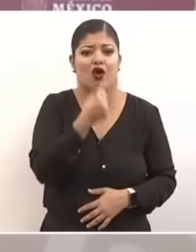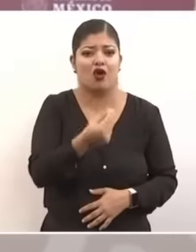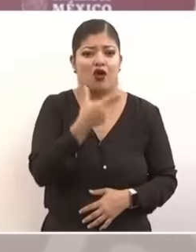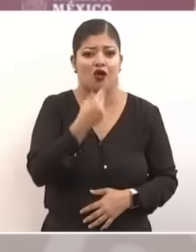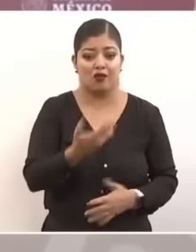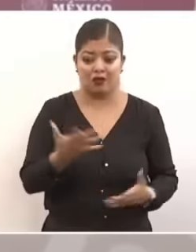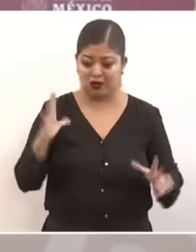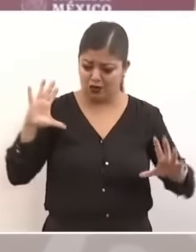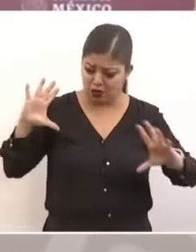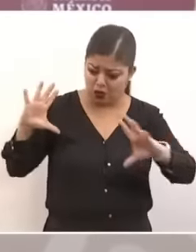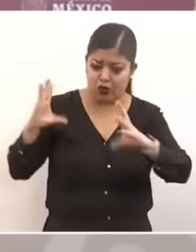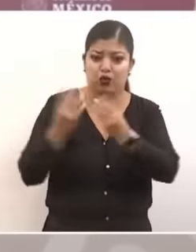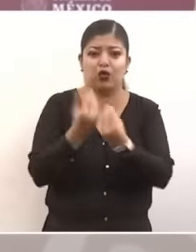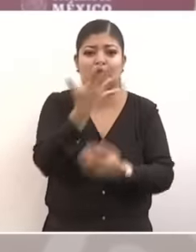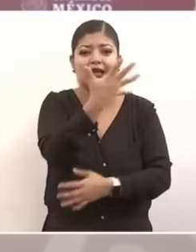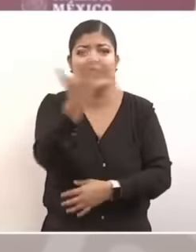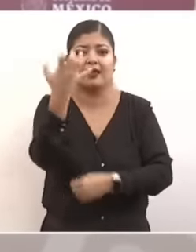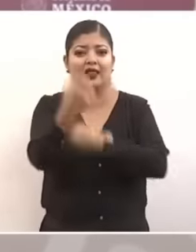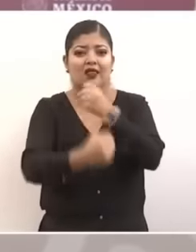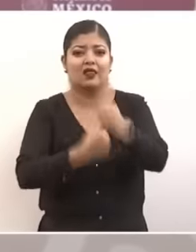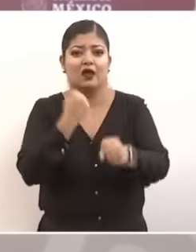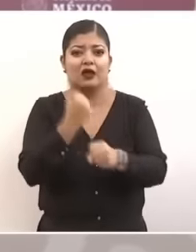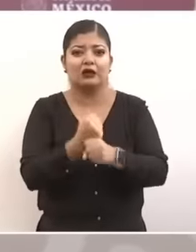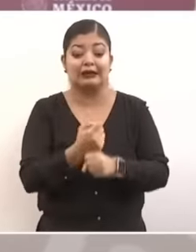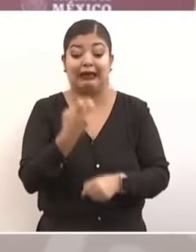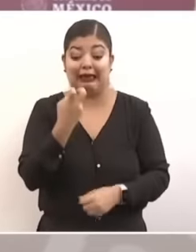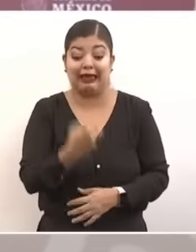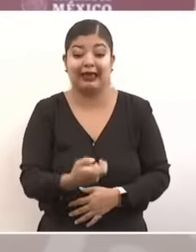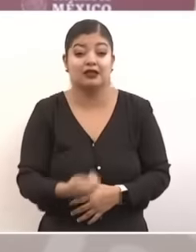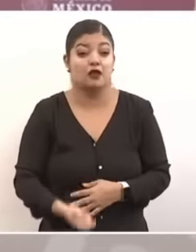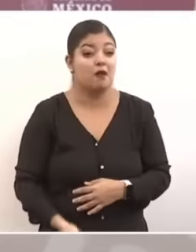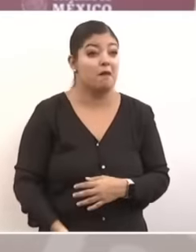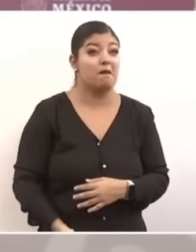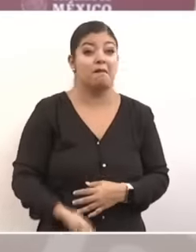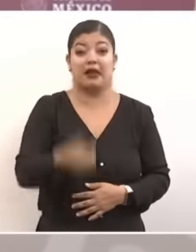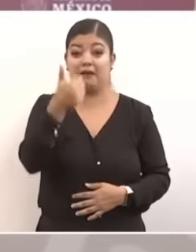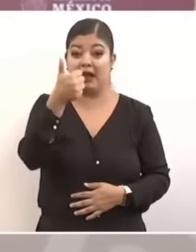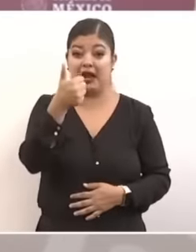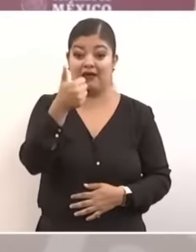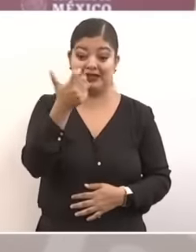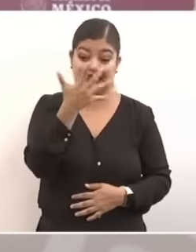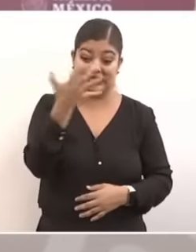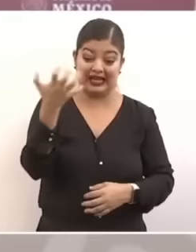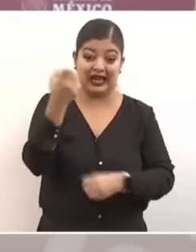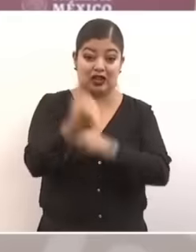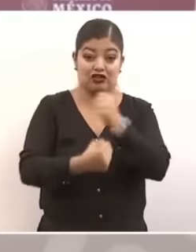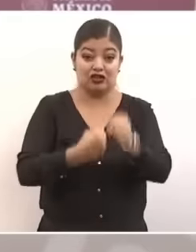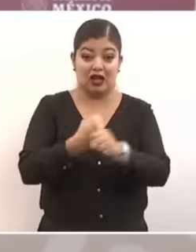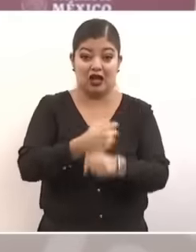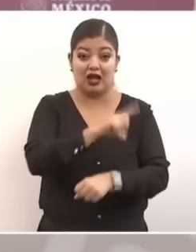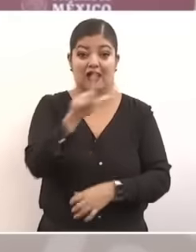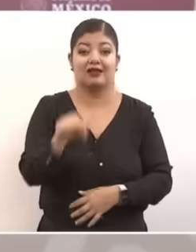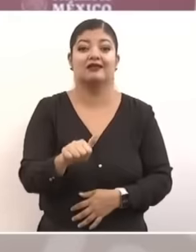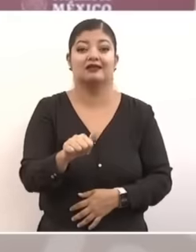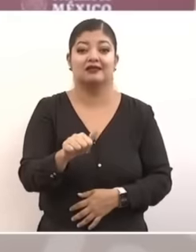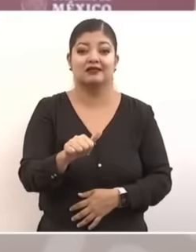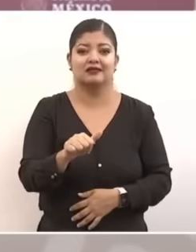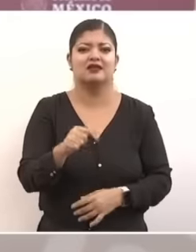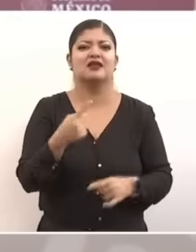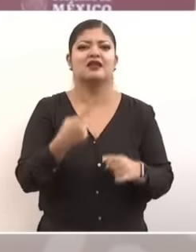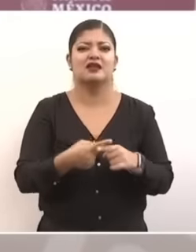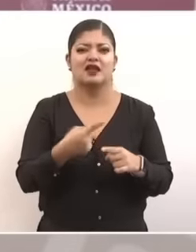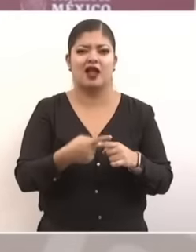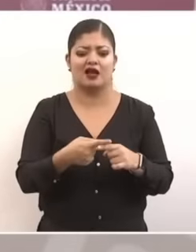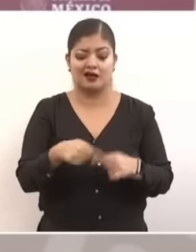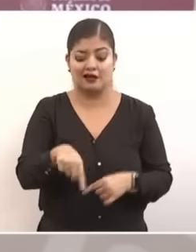Son 500 años. Y por primera vez en 500 años va a haber